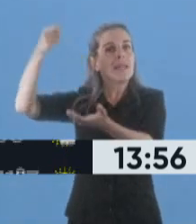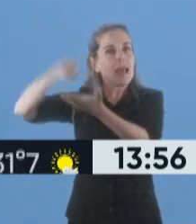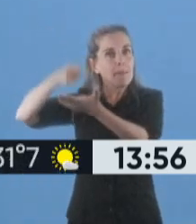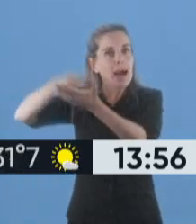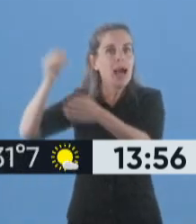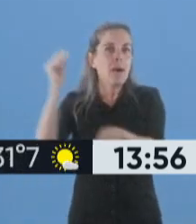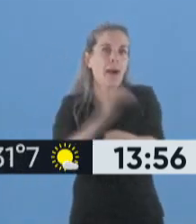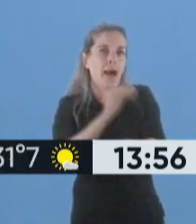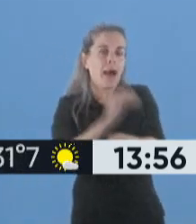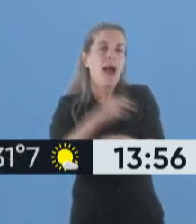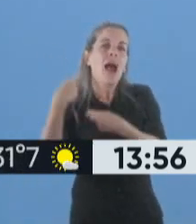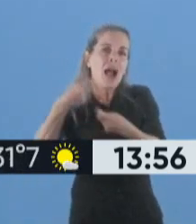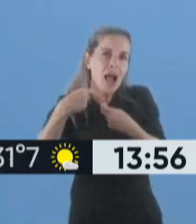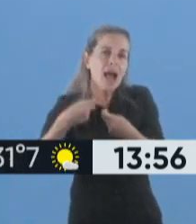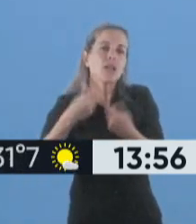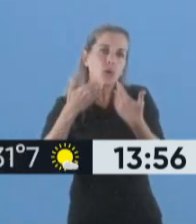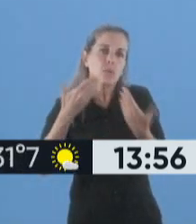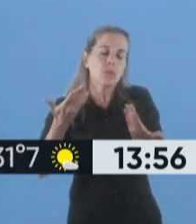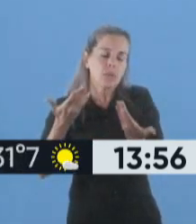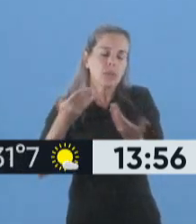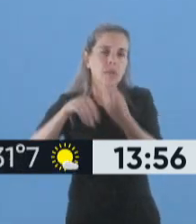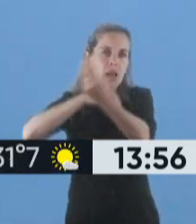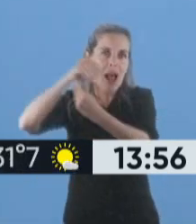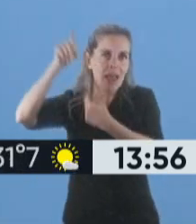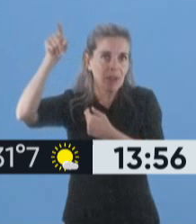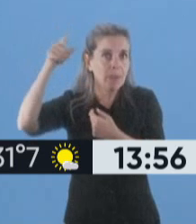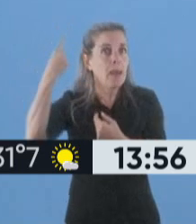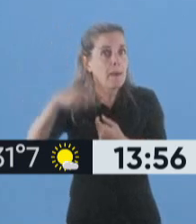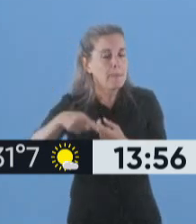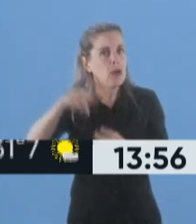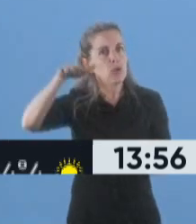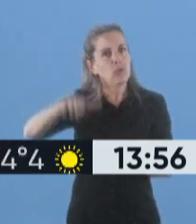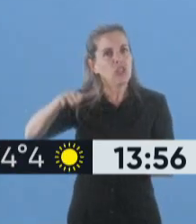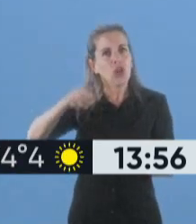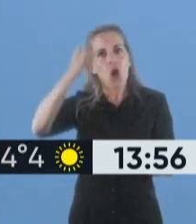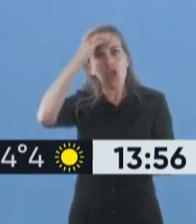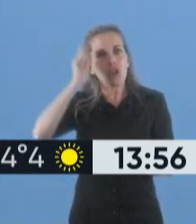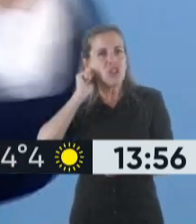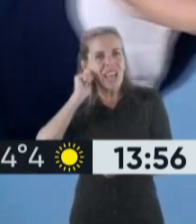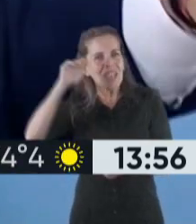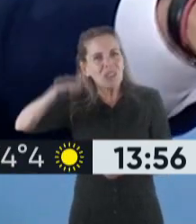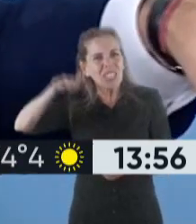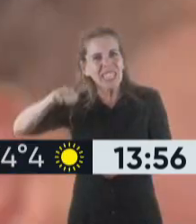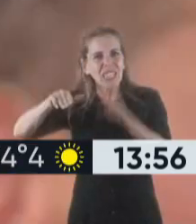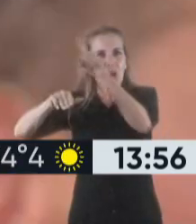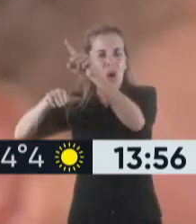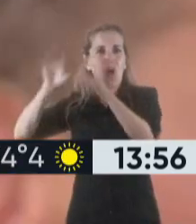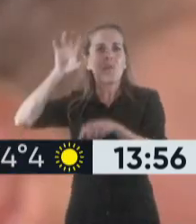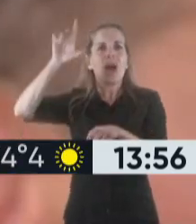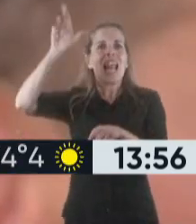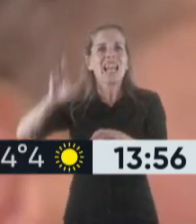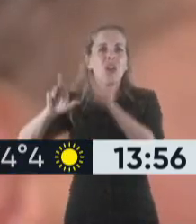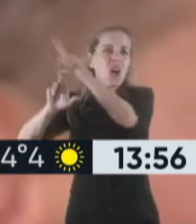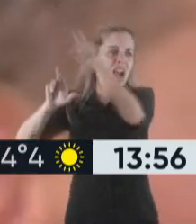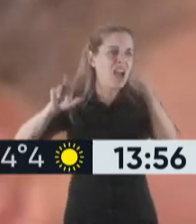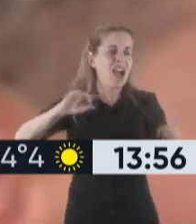gastos y podía solventar ese esfuerzo, pero hay que sacar a un chico de 12 años de la casa, internarlo en un colegio. En